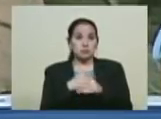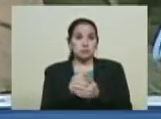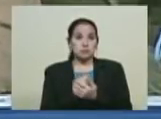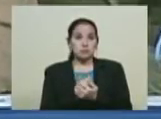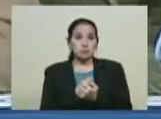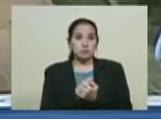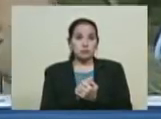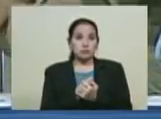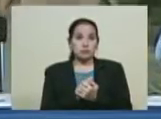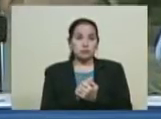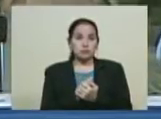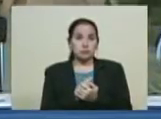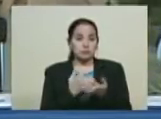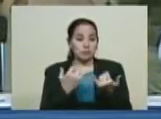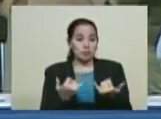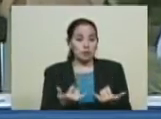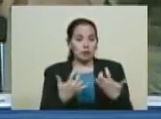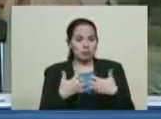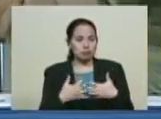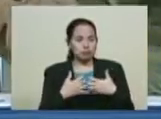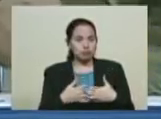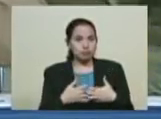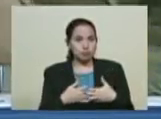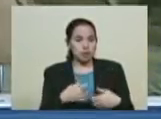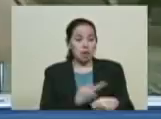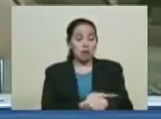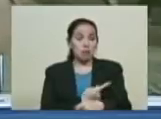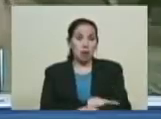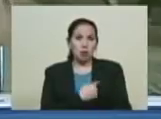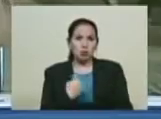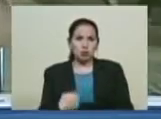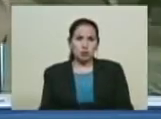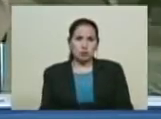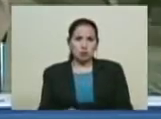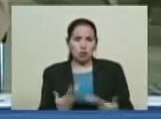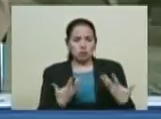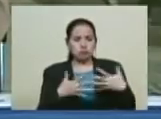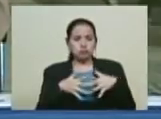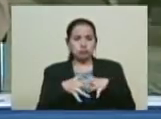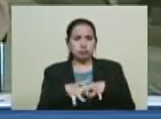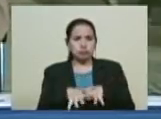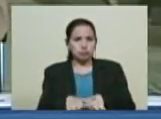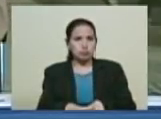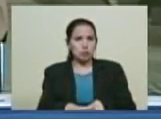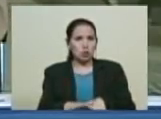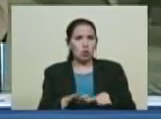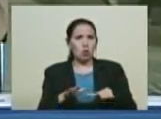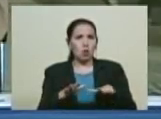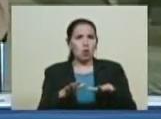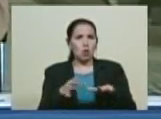nosotros inclusive ya teniendo estas plantas aquí, hermanos chinos, en asociación con la China,